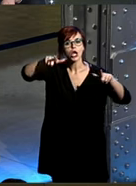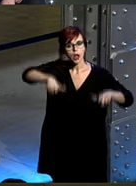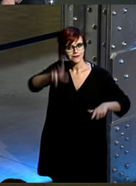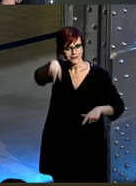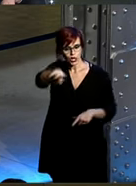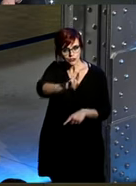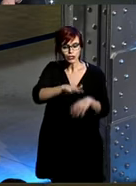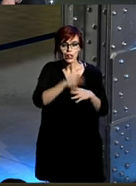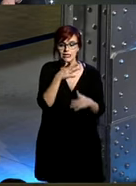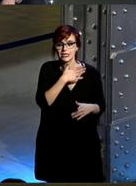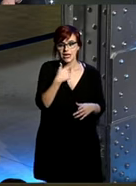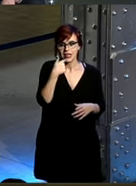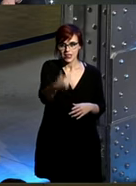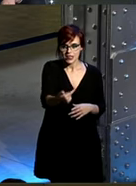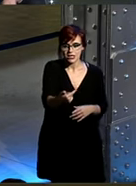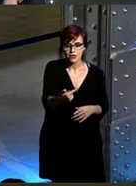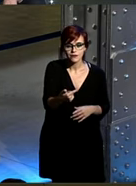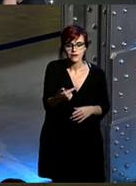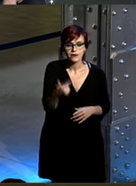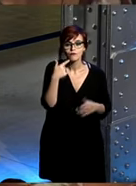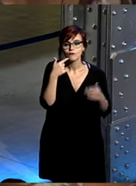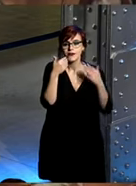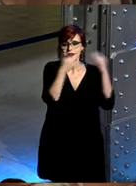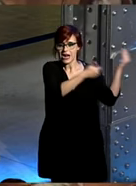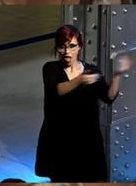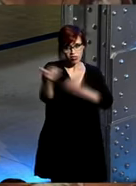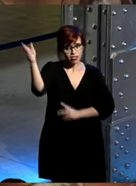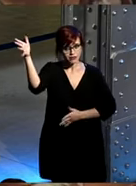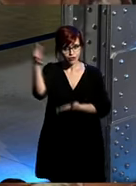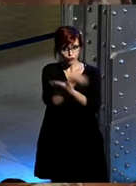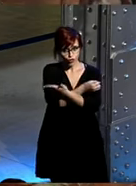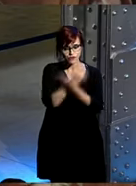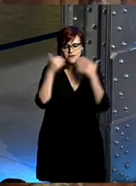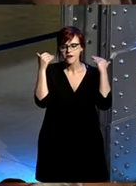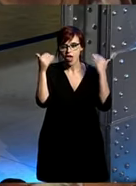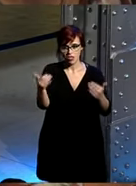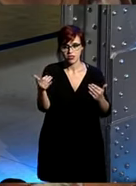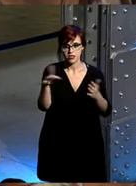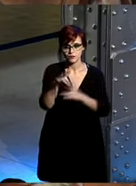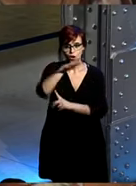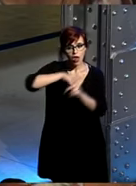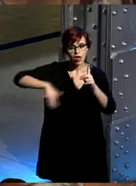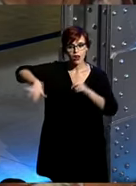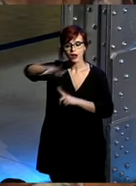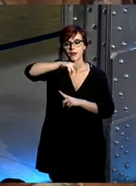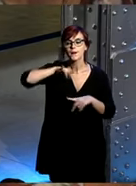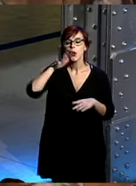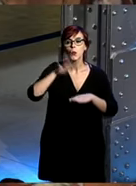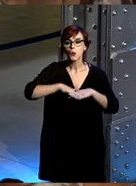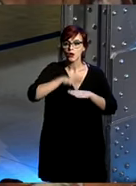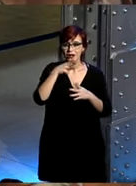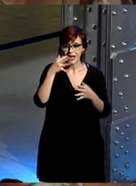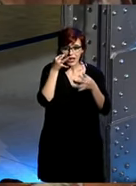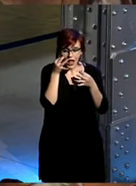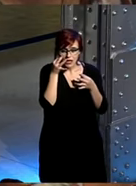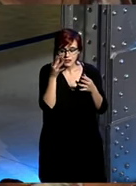que quería simplemente daros muchísimas gracias a todos los que estamos por aquí, porque para